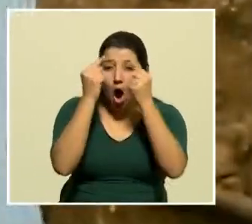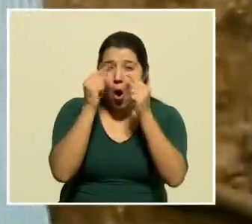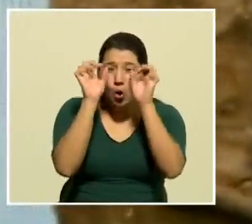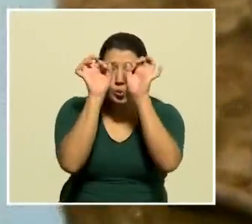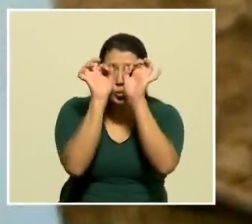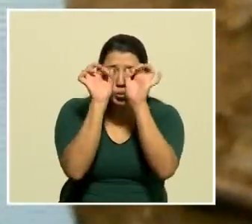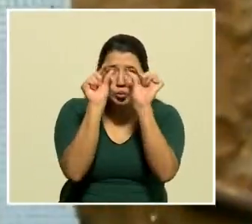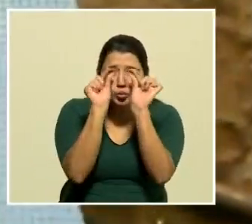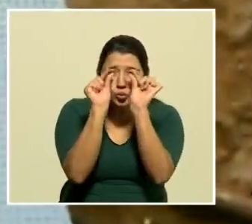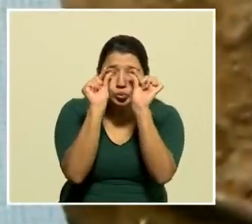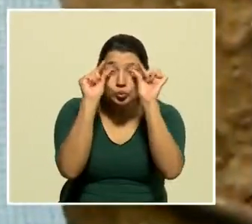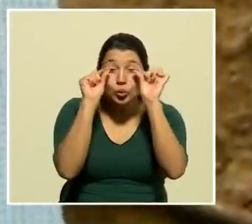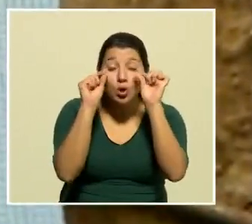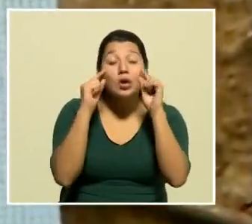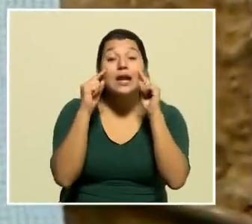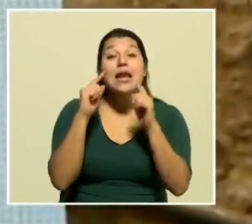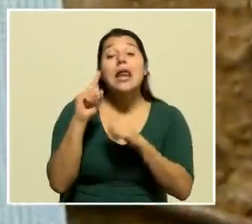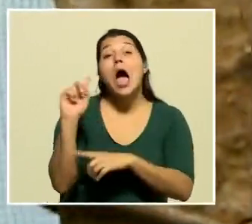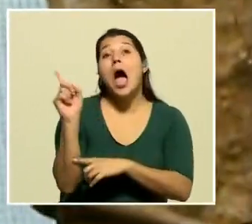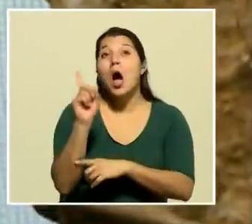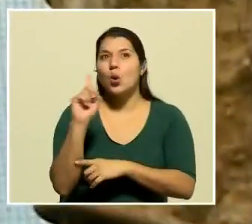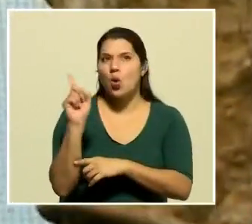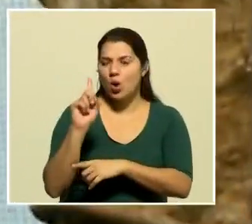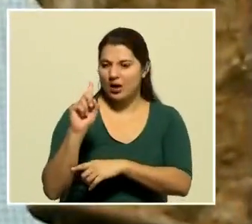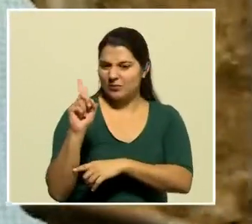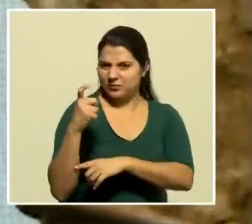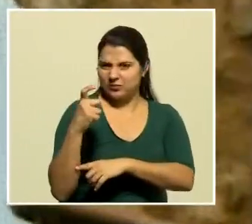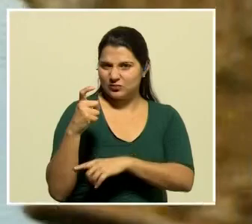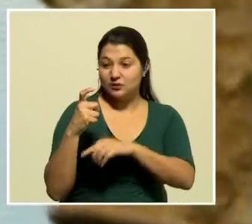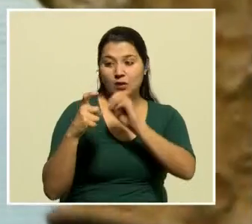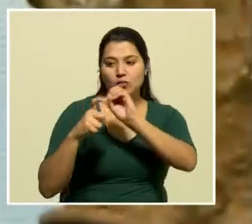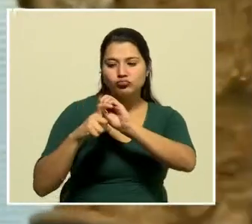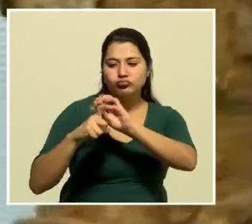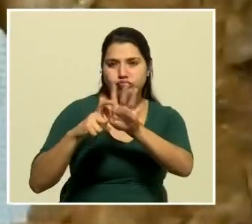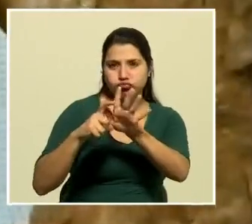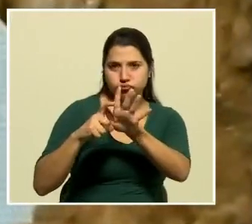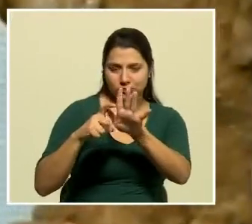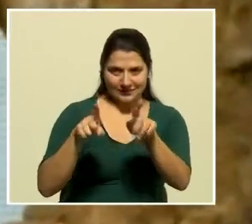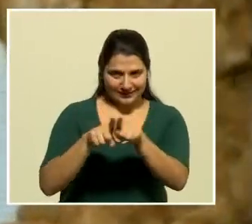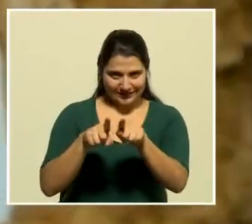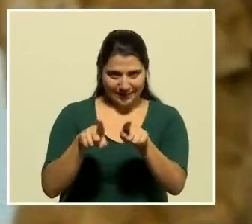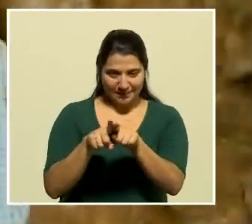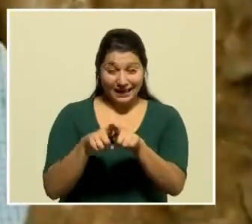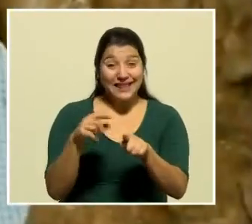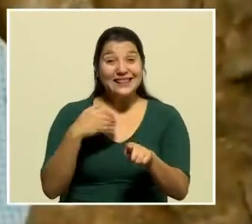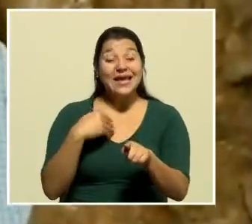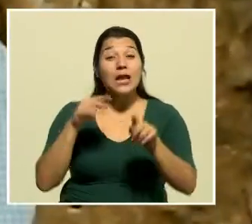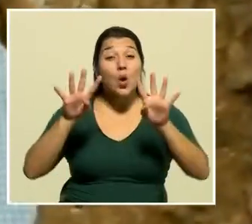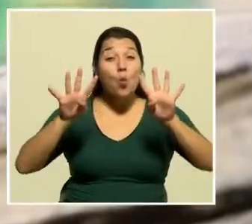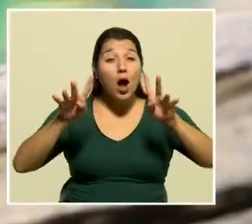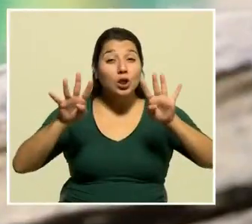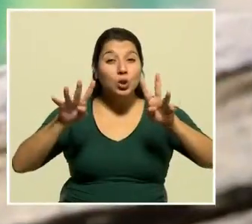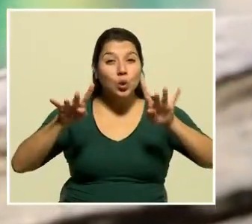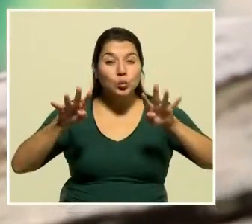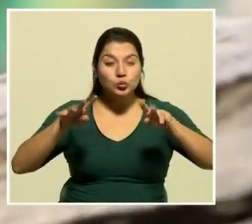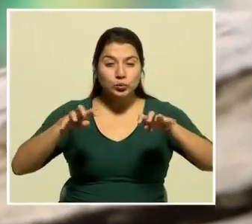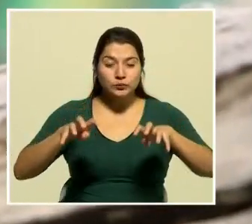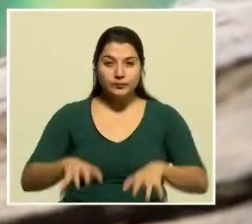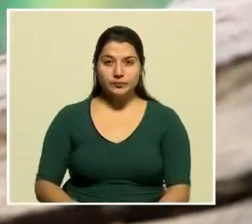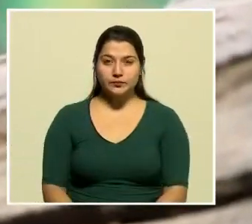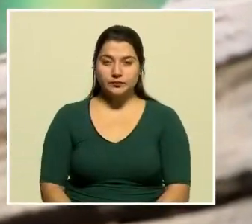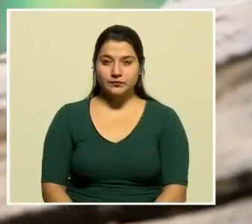pequeños y su cola es prensil, gruesa y con espinas en su base. Poseen 4 dedos en cada